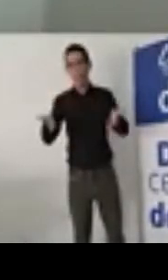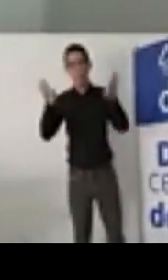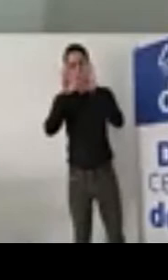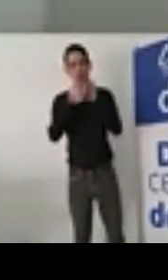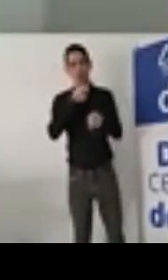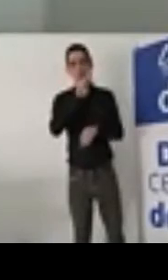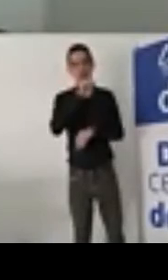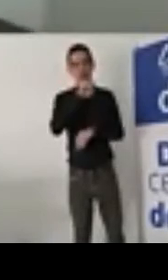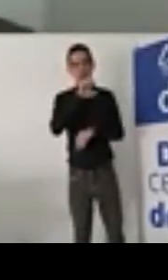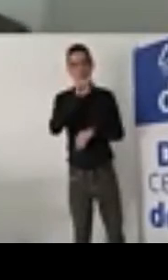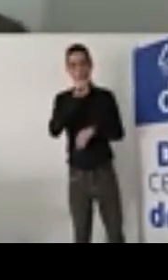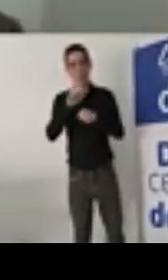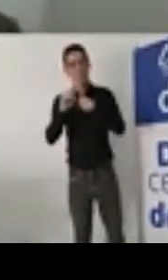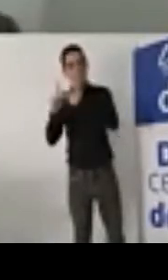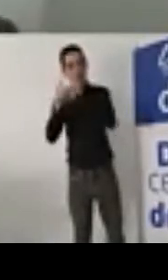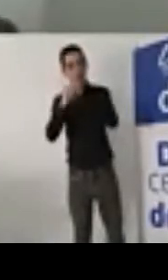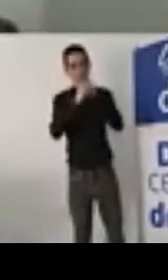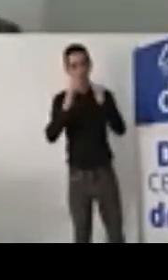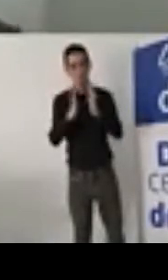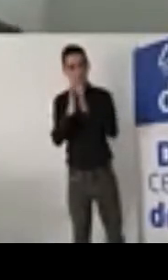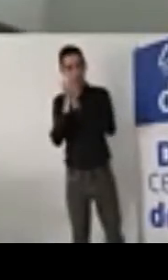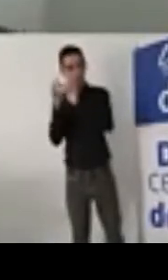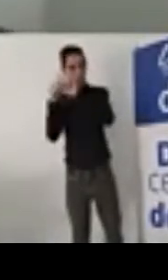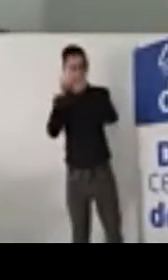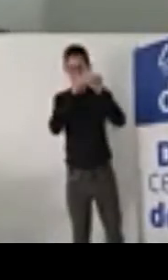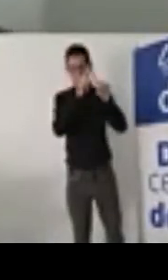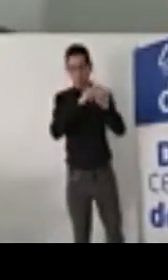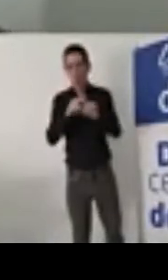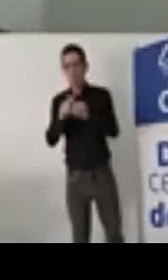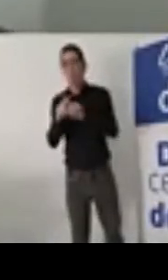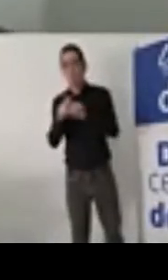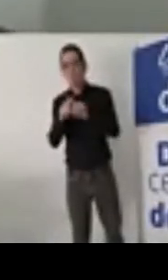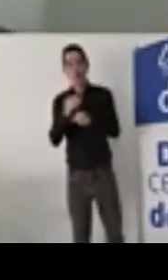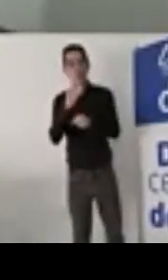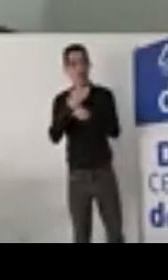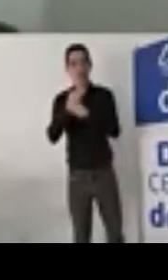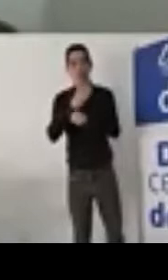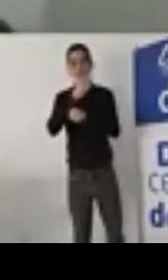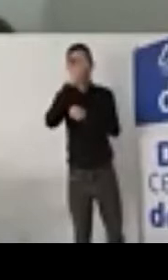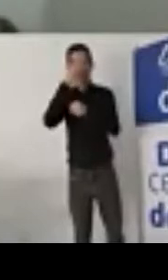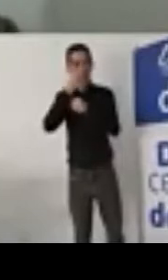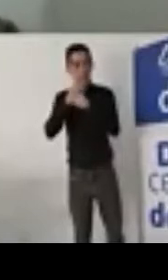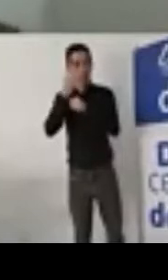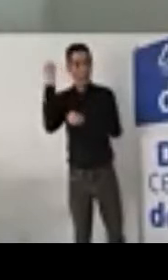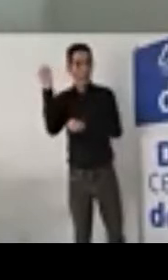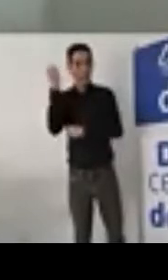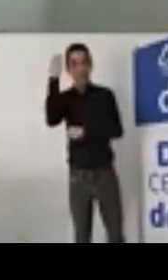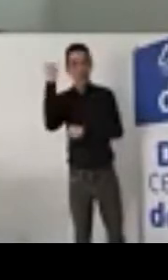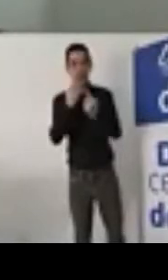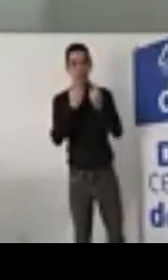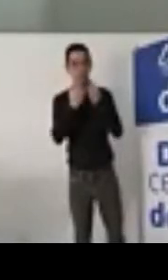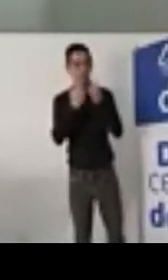que se están teniendo en este tercer espacio para hablar específicamente del tema de la cultura de inclusión social y al respecto